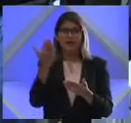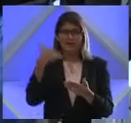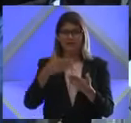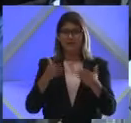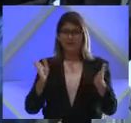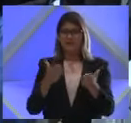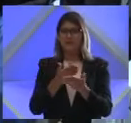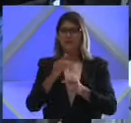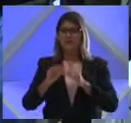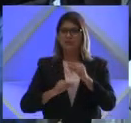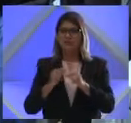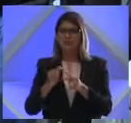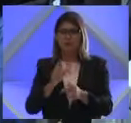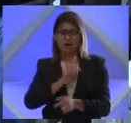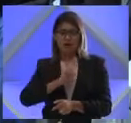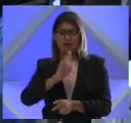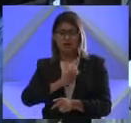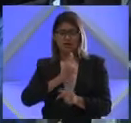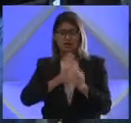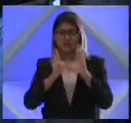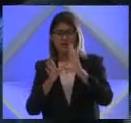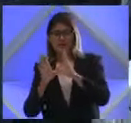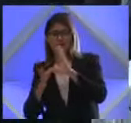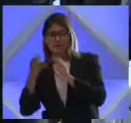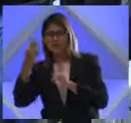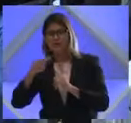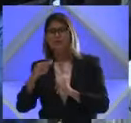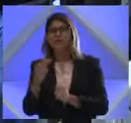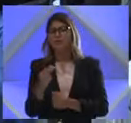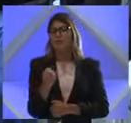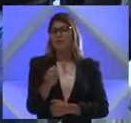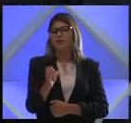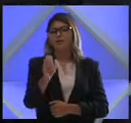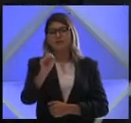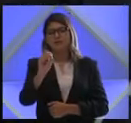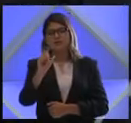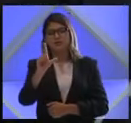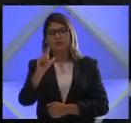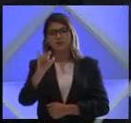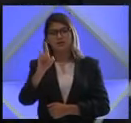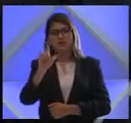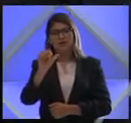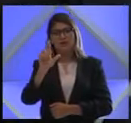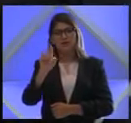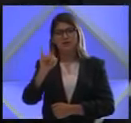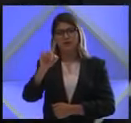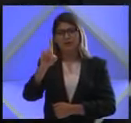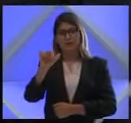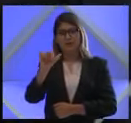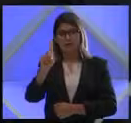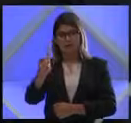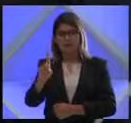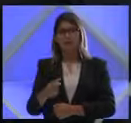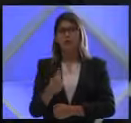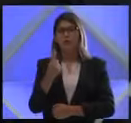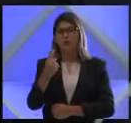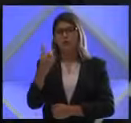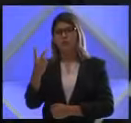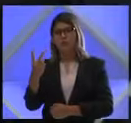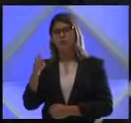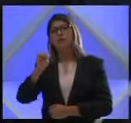solidaridad solidez y solidaridad 1 2 next a 5